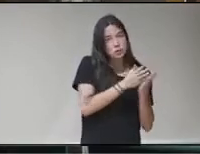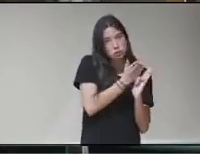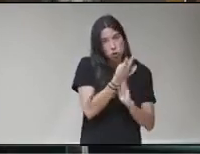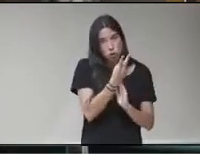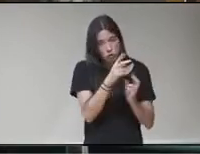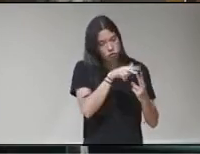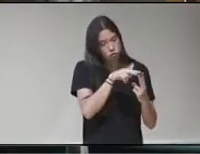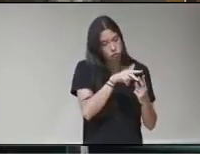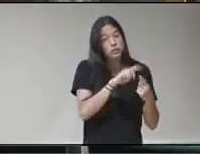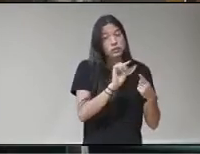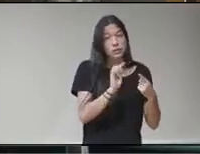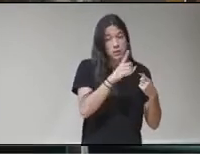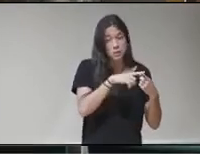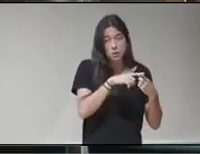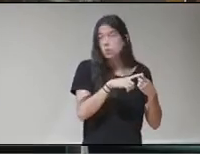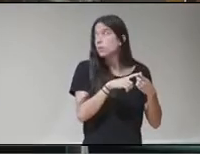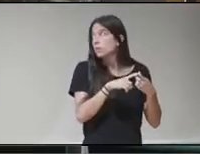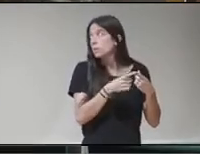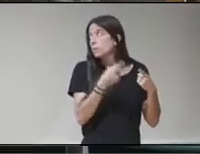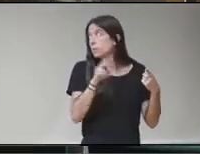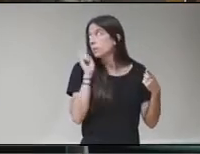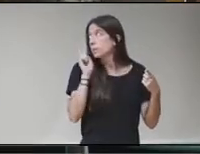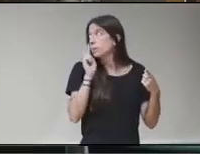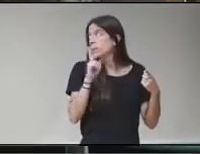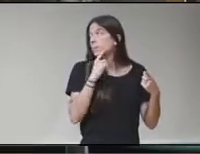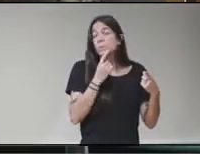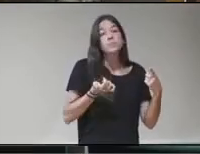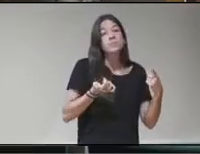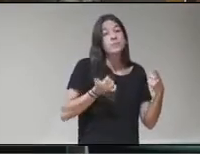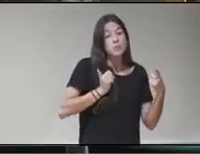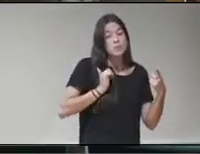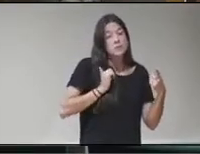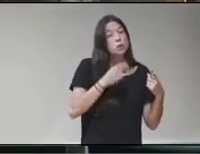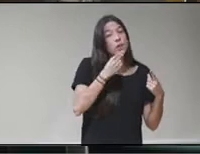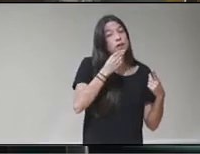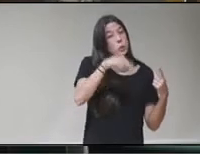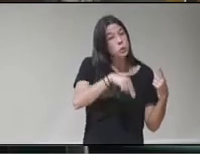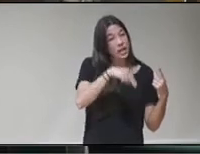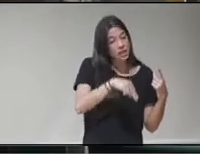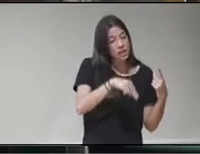lugar, como veis, el aprovechamiento de nutrientes